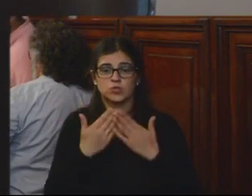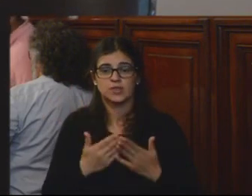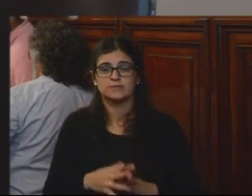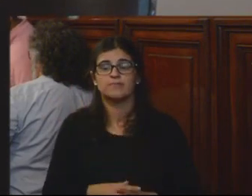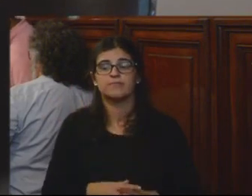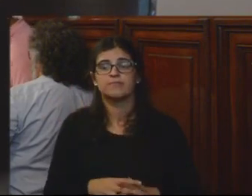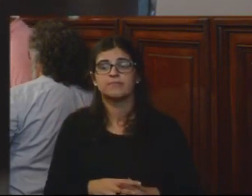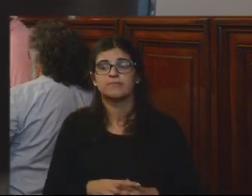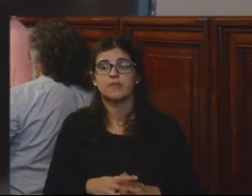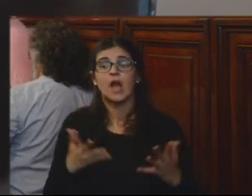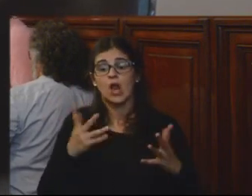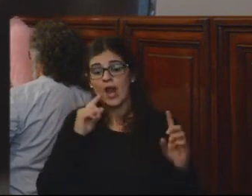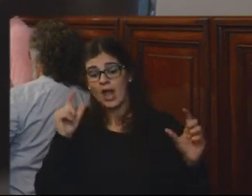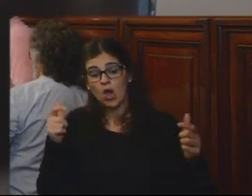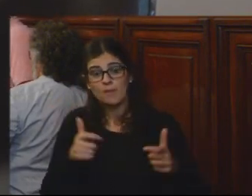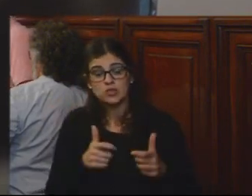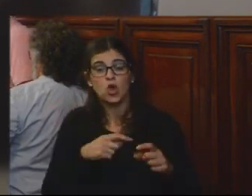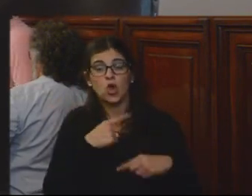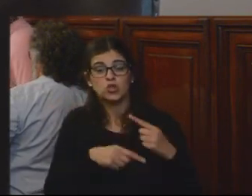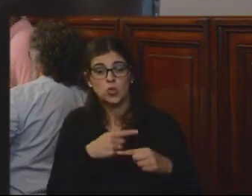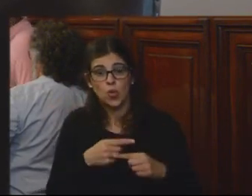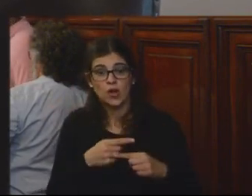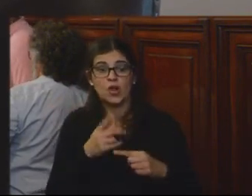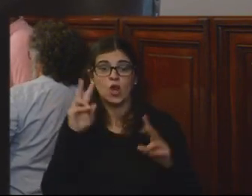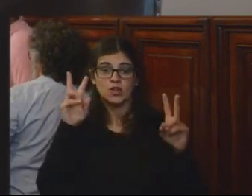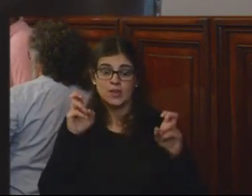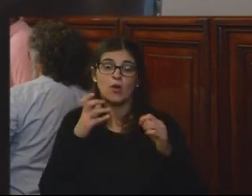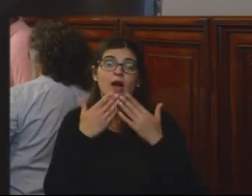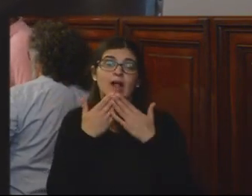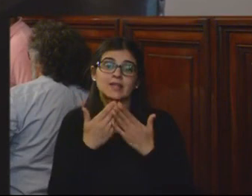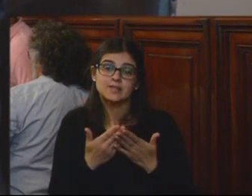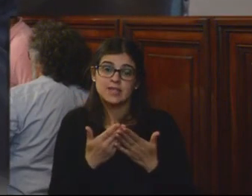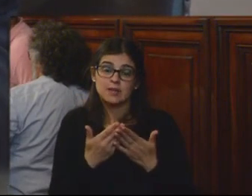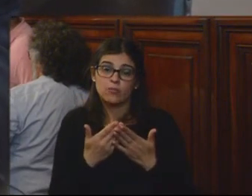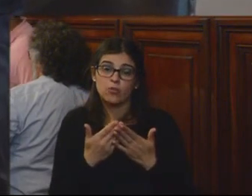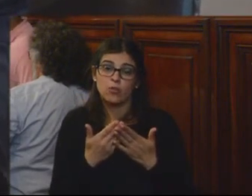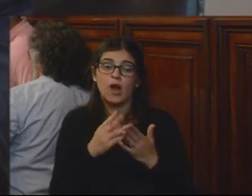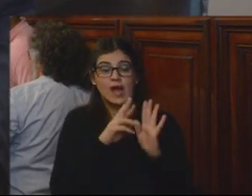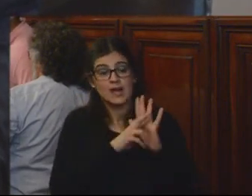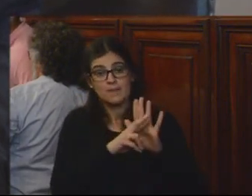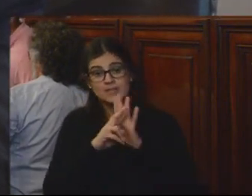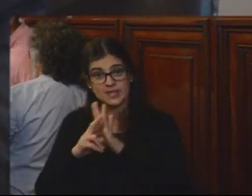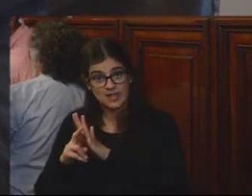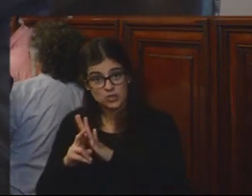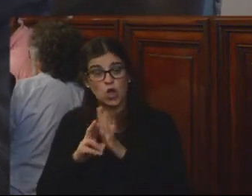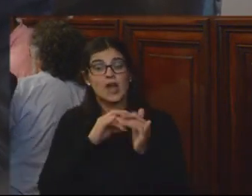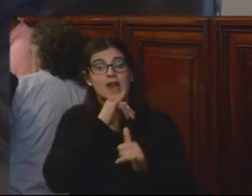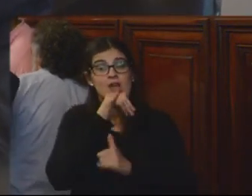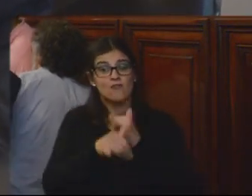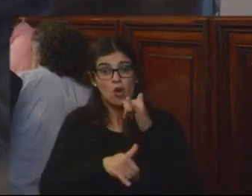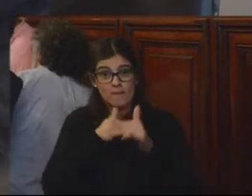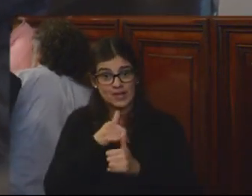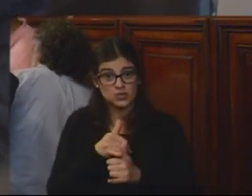y la comisión continuará dando seguimiento esos temas agradeceremos a ambas representaciones que la información